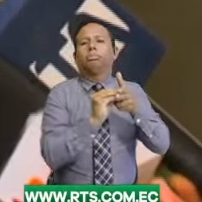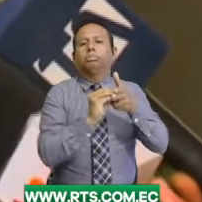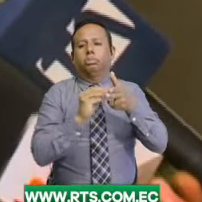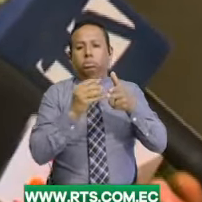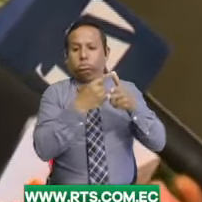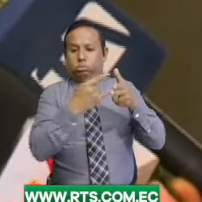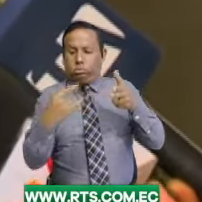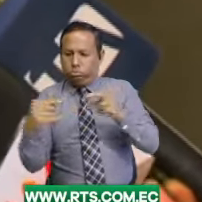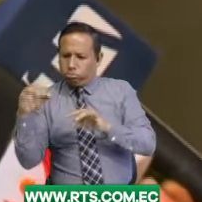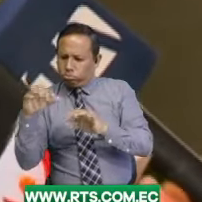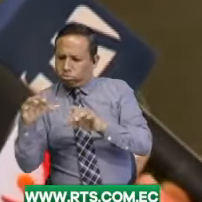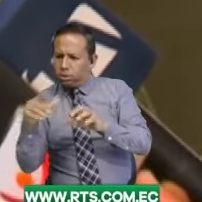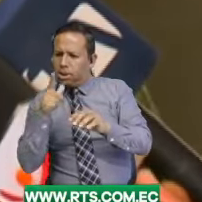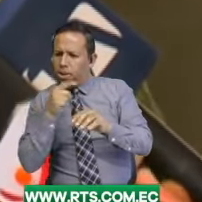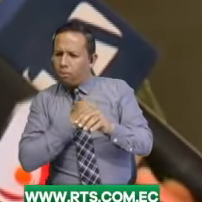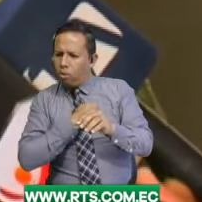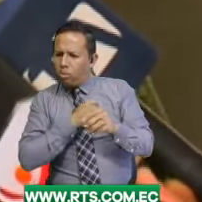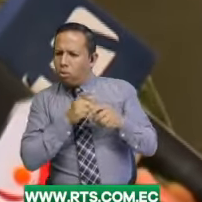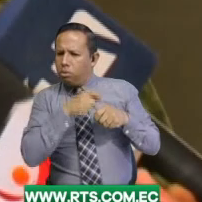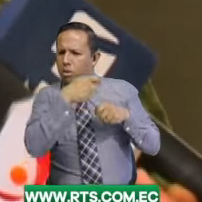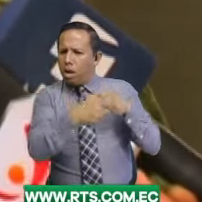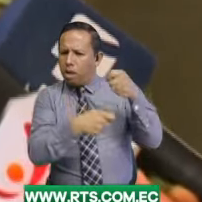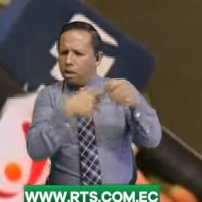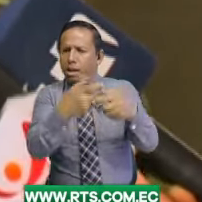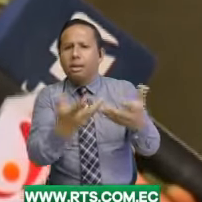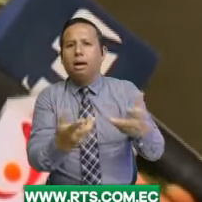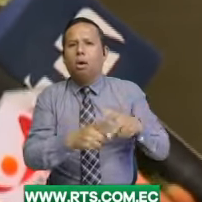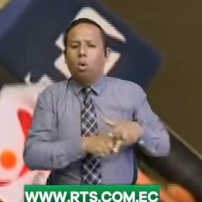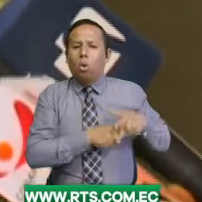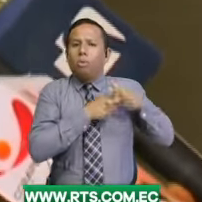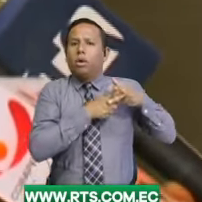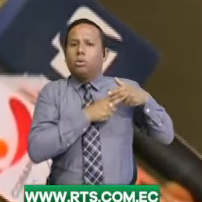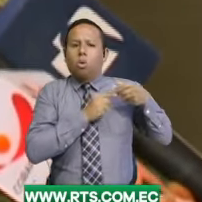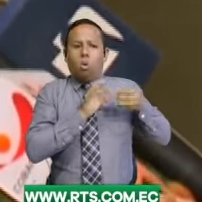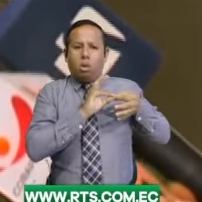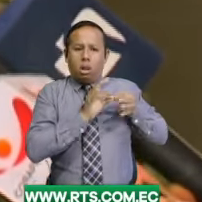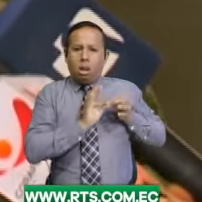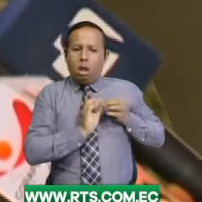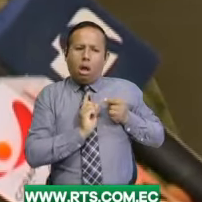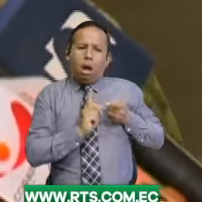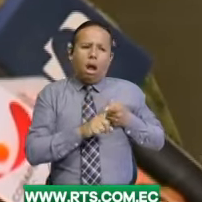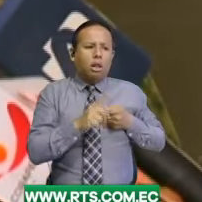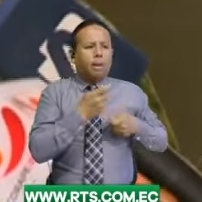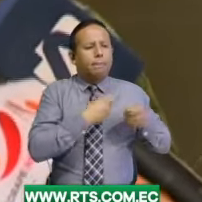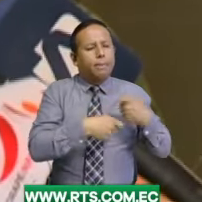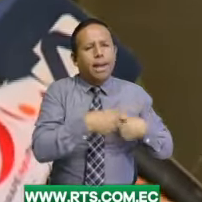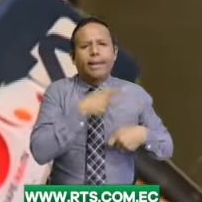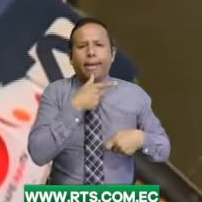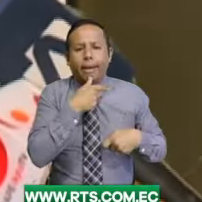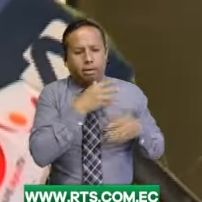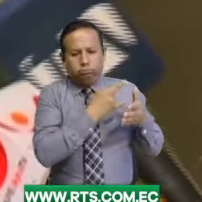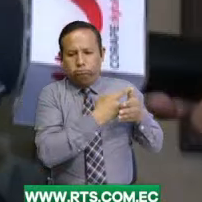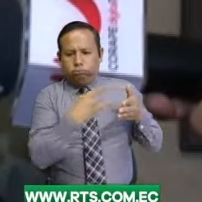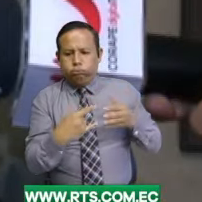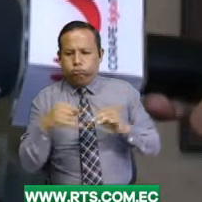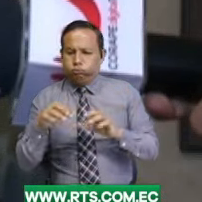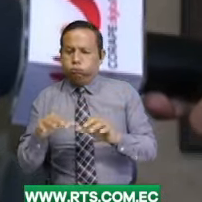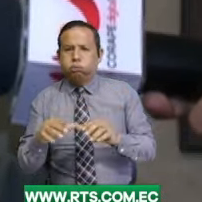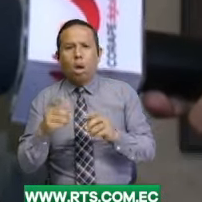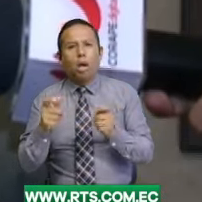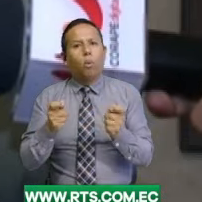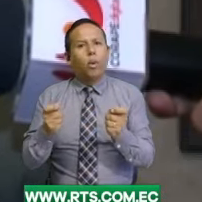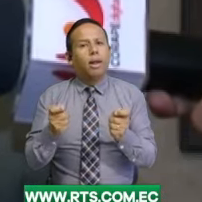determinado momento saber la procedencia desde el origen, desde la fabricación hasta el destino final que tiene en el país. Las armas